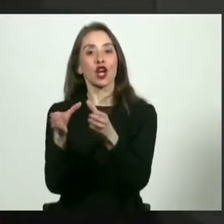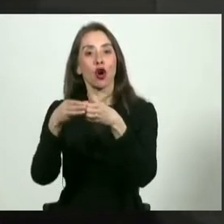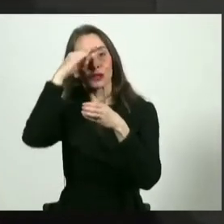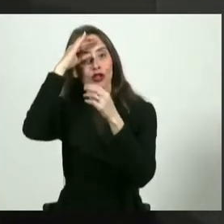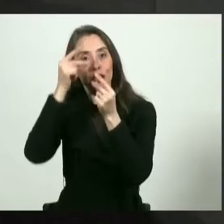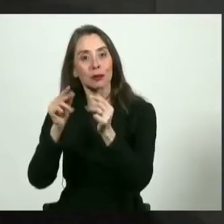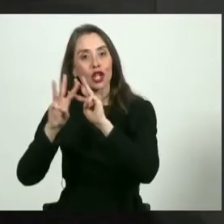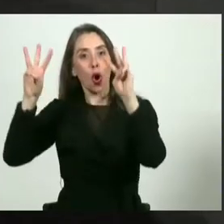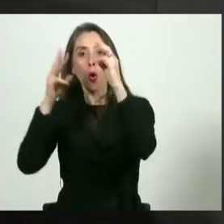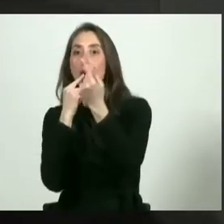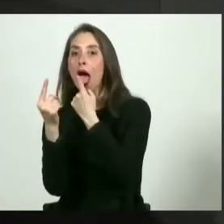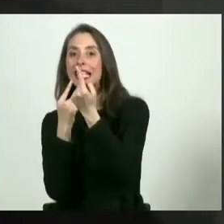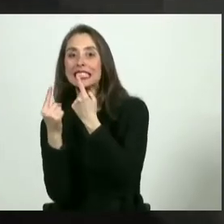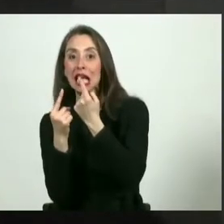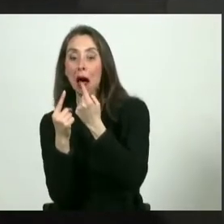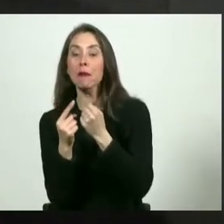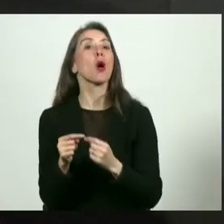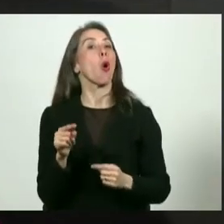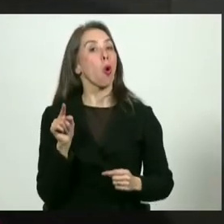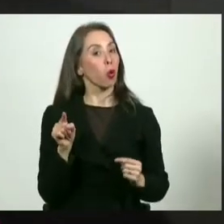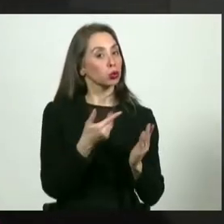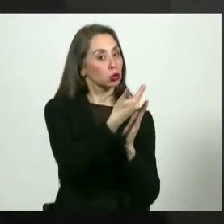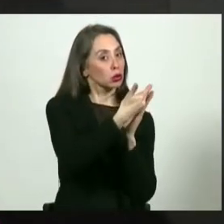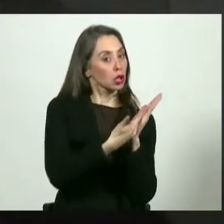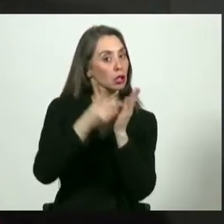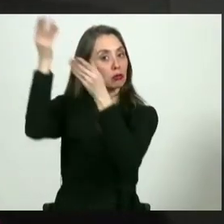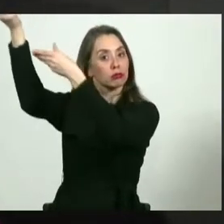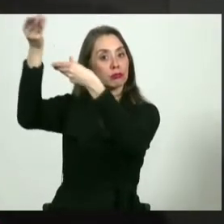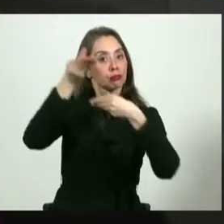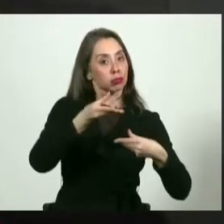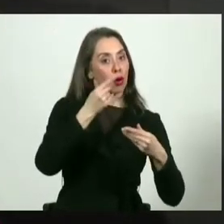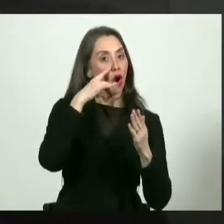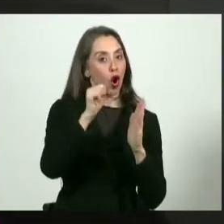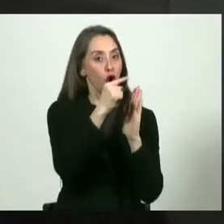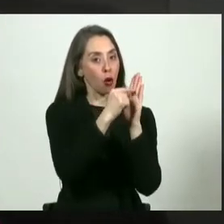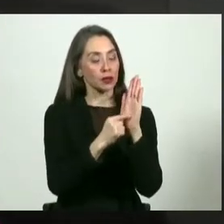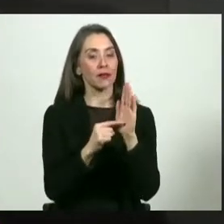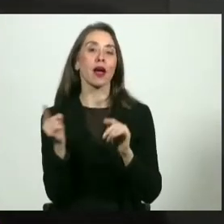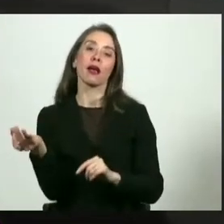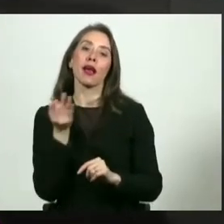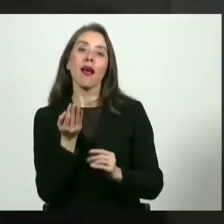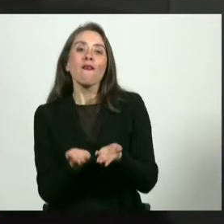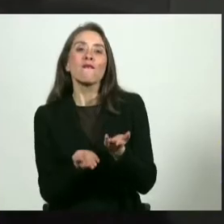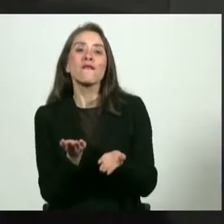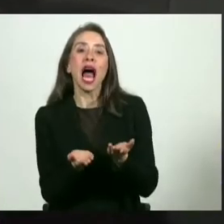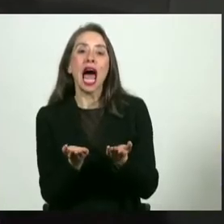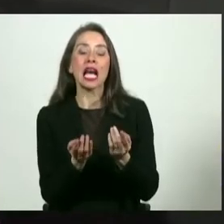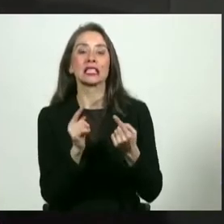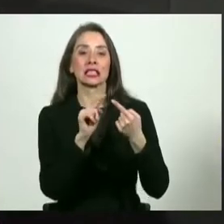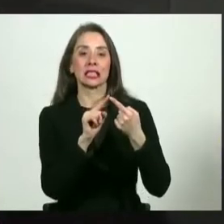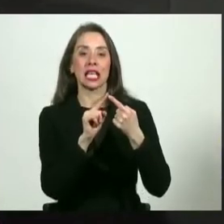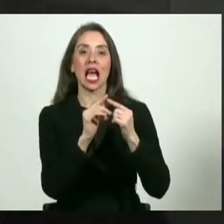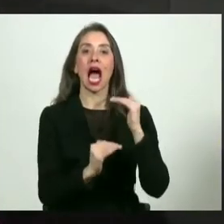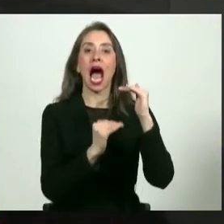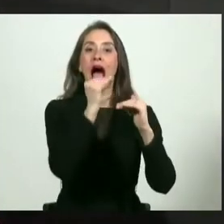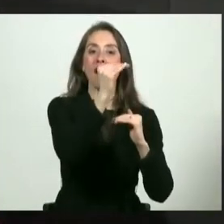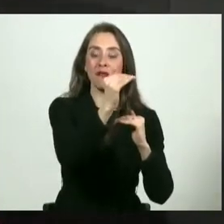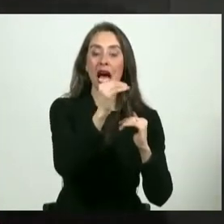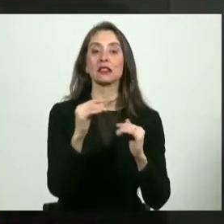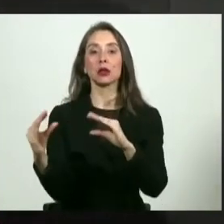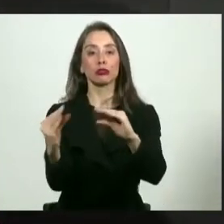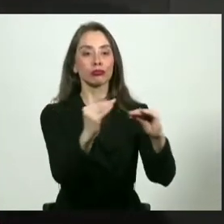Expertos. Imagino que ahí ustedes se entregaron observaciones, en un balance deben estar los avances. En